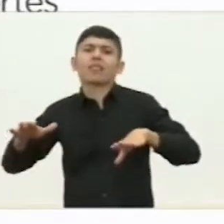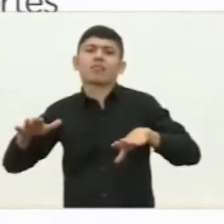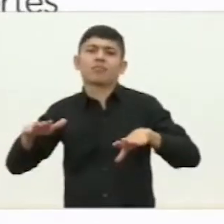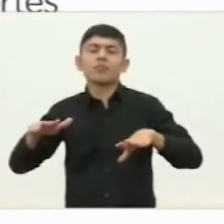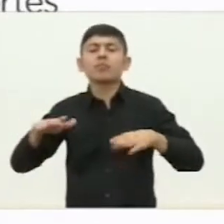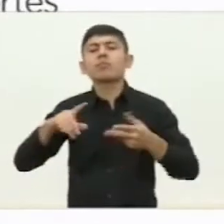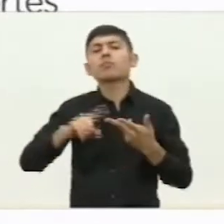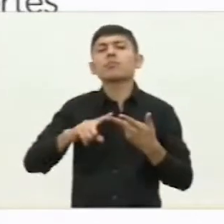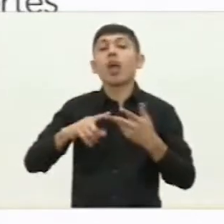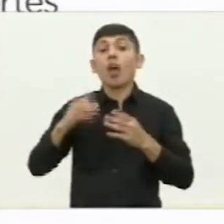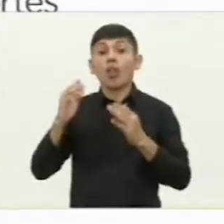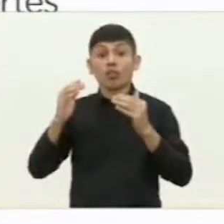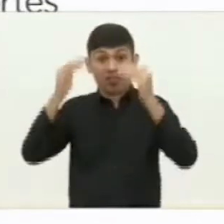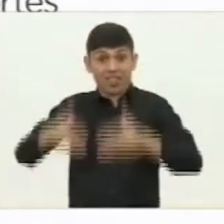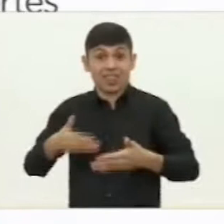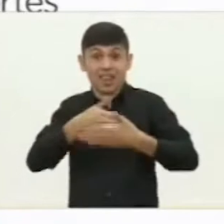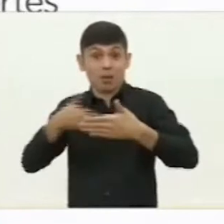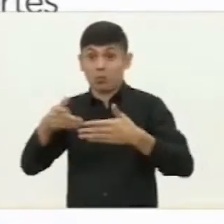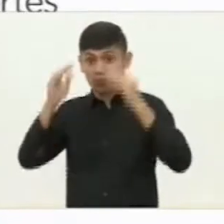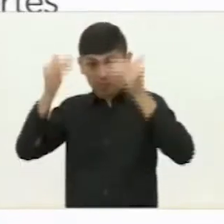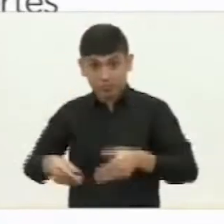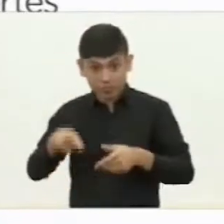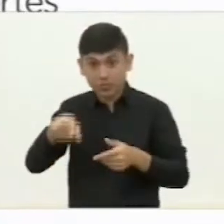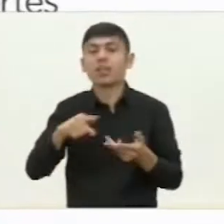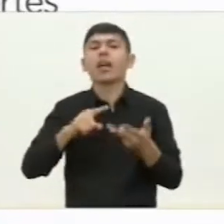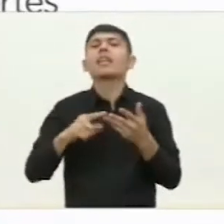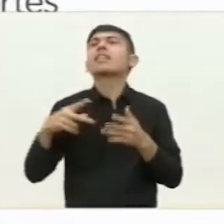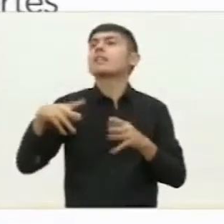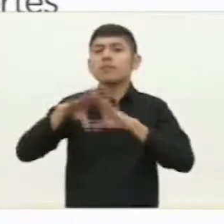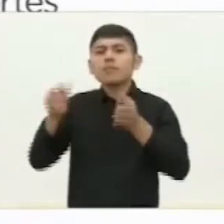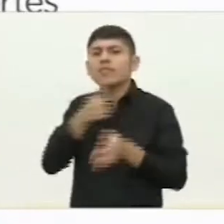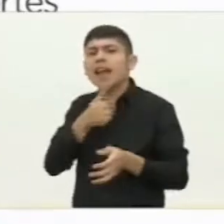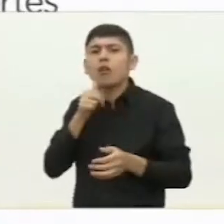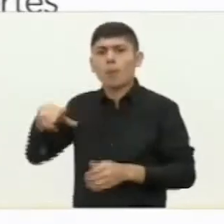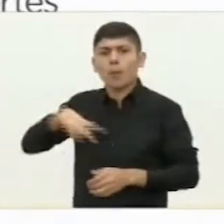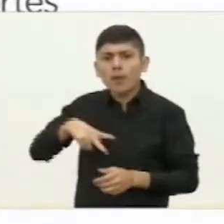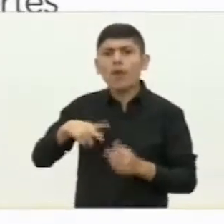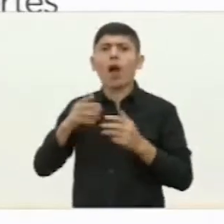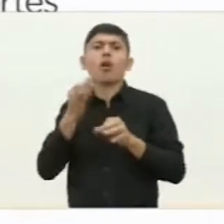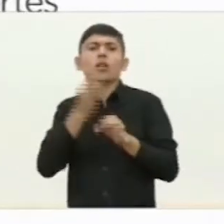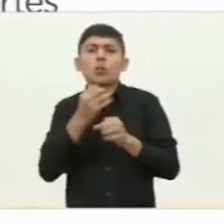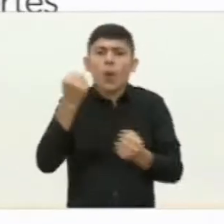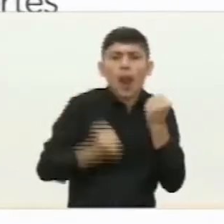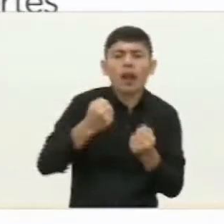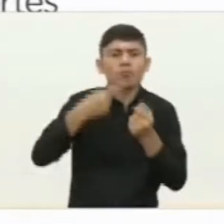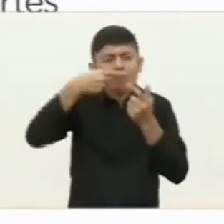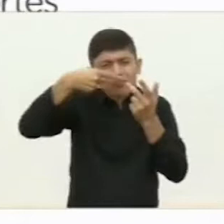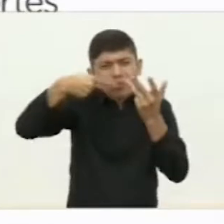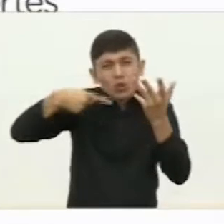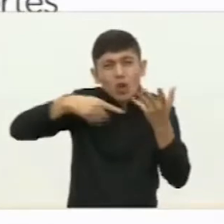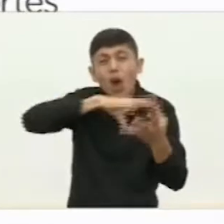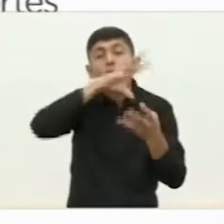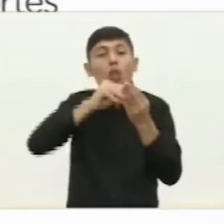maternales, transportistas escolares, salones privados para eventos, escuelas de conductores, es decir,